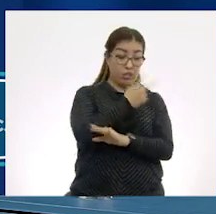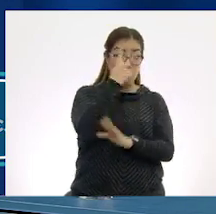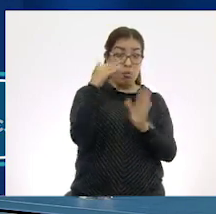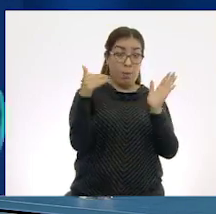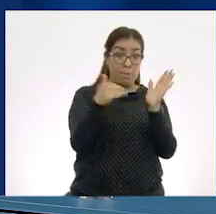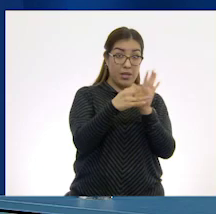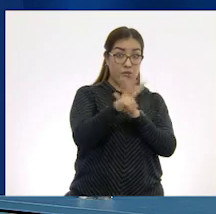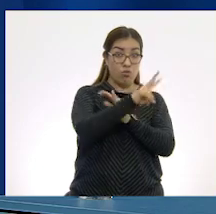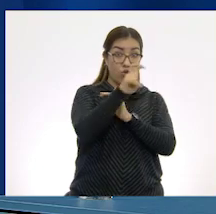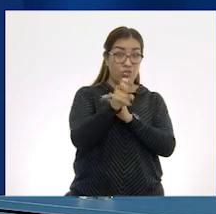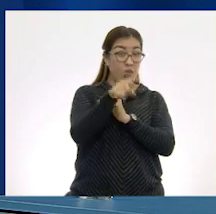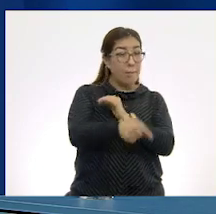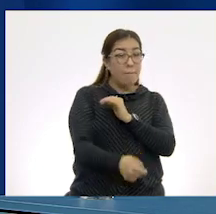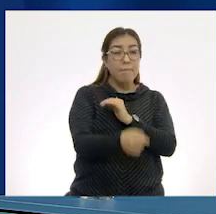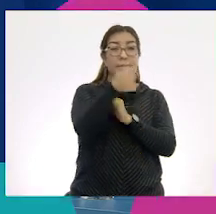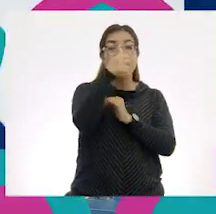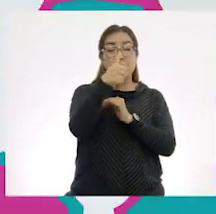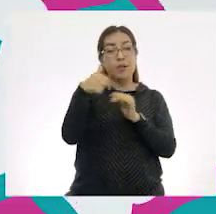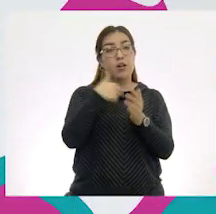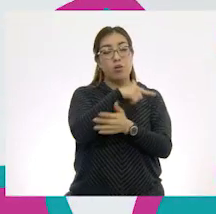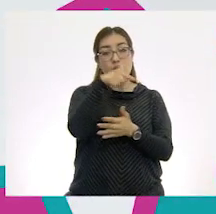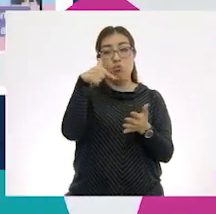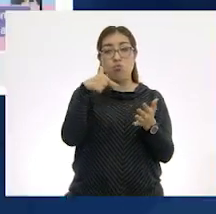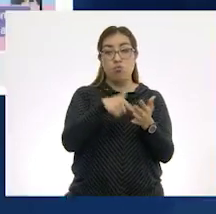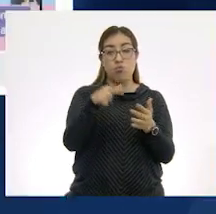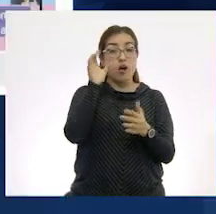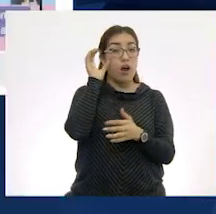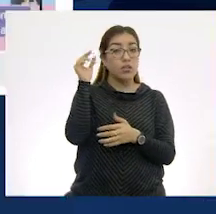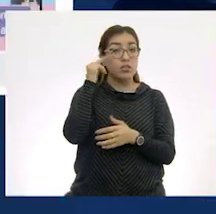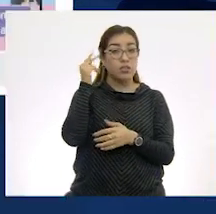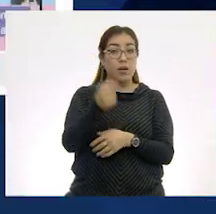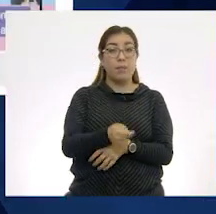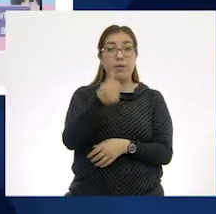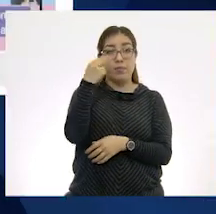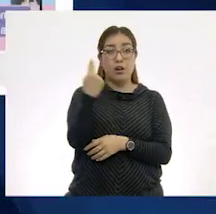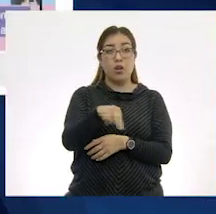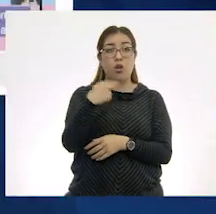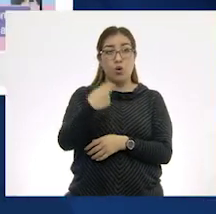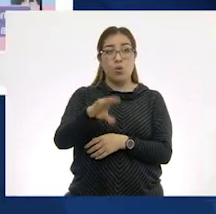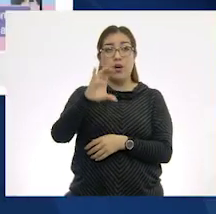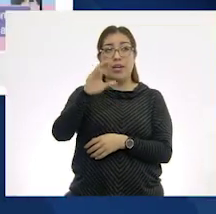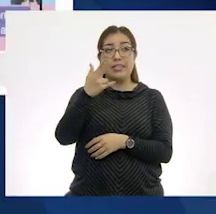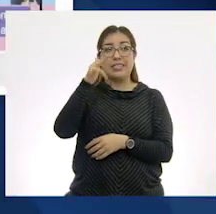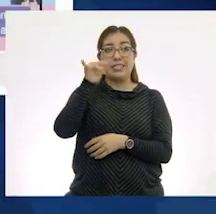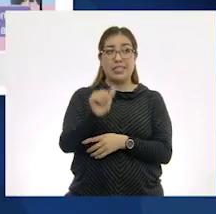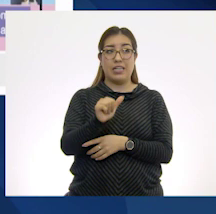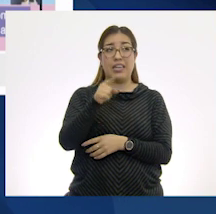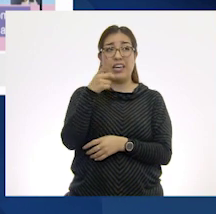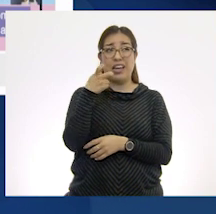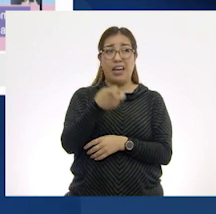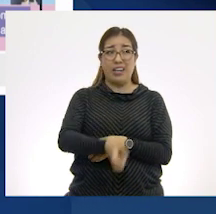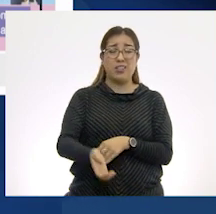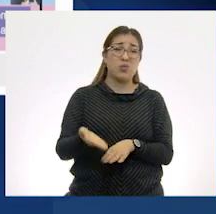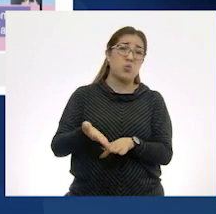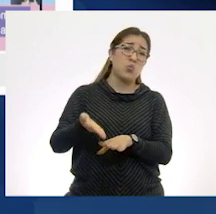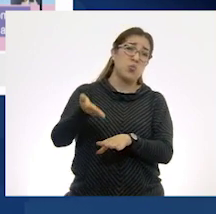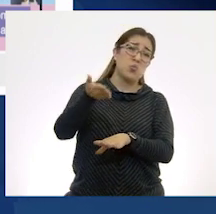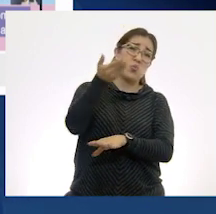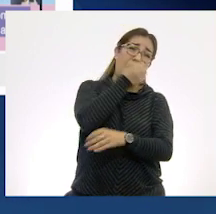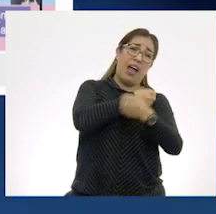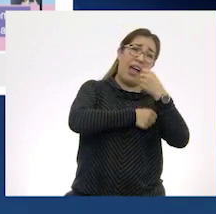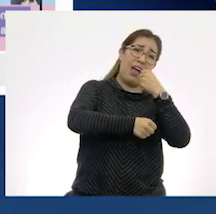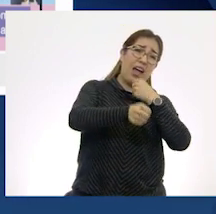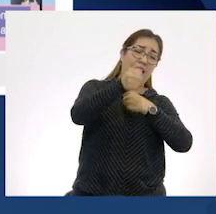el que surge la primera aldea china, conocida como la dinastía Xia. Eso fue hace muchísimos